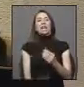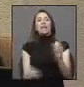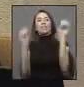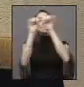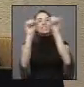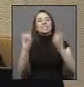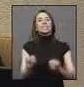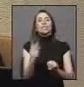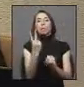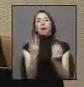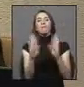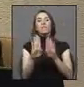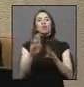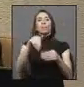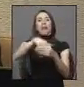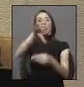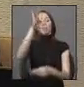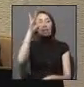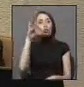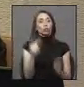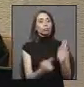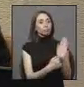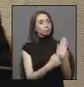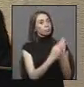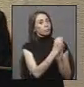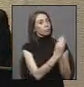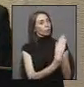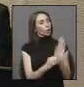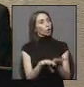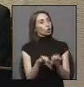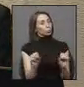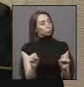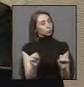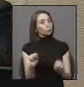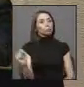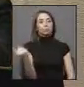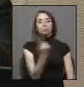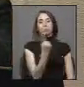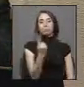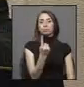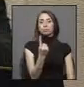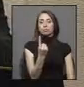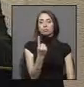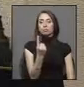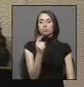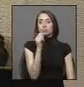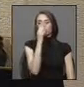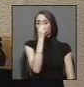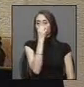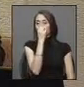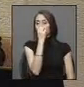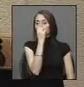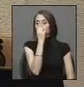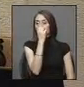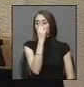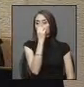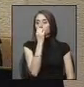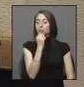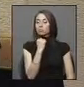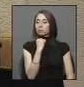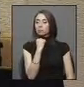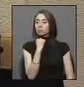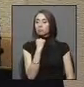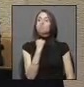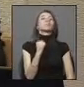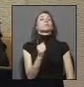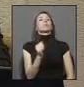Y ese compromiso estableció, primero, no habría ya la barrera de